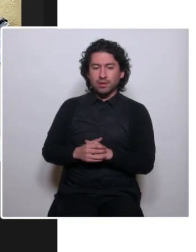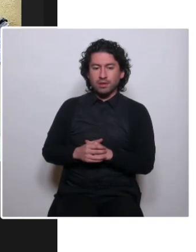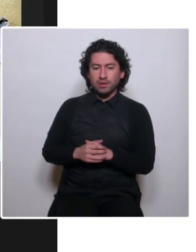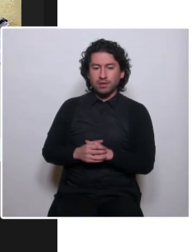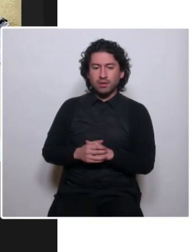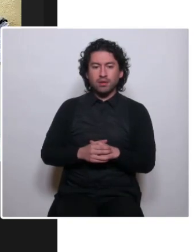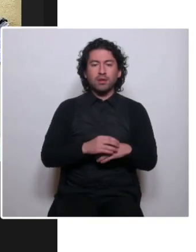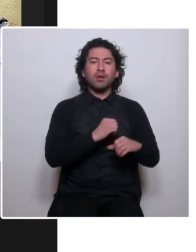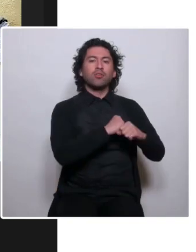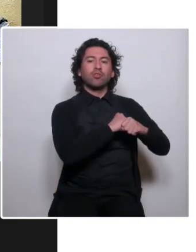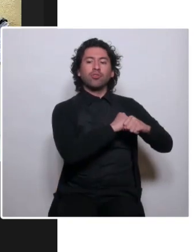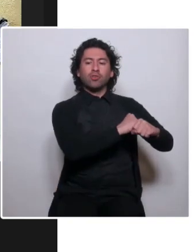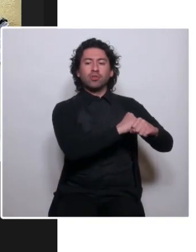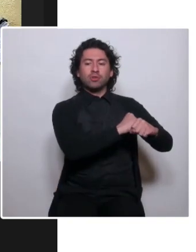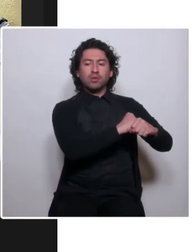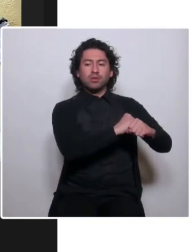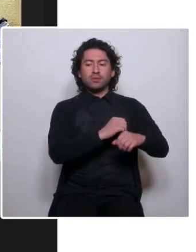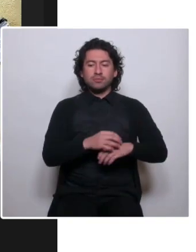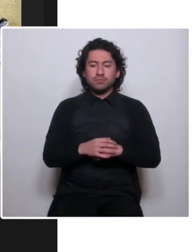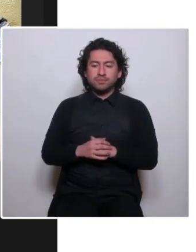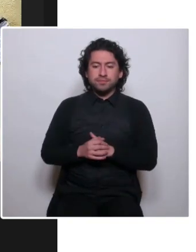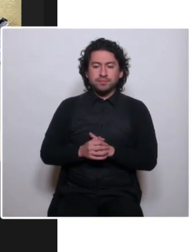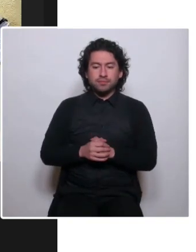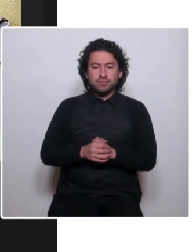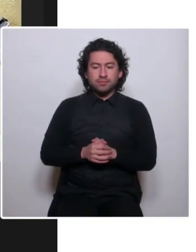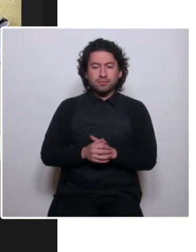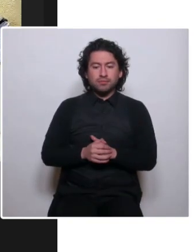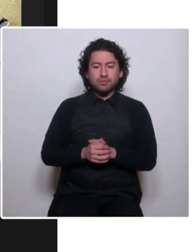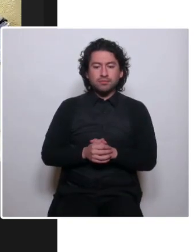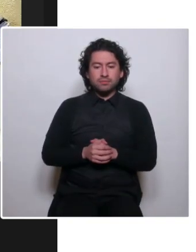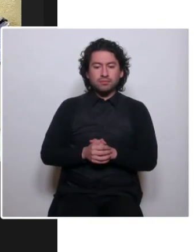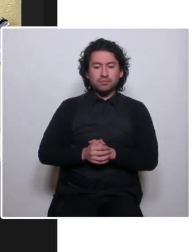En contra, señor secretario.